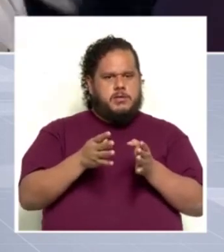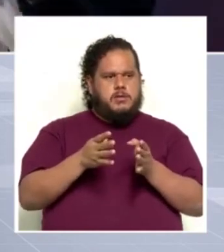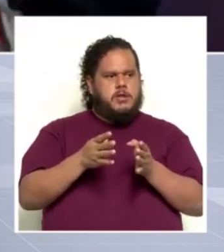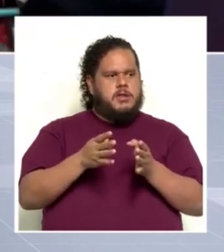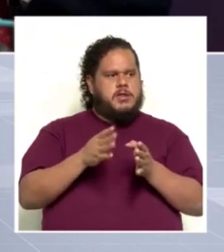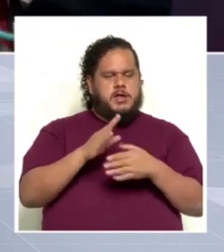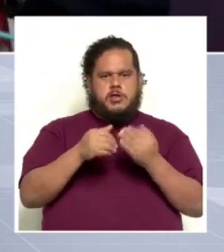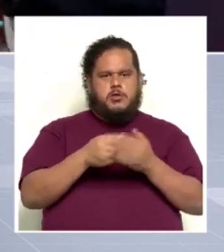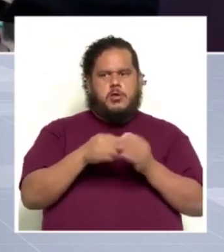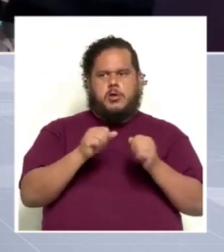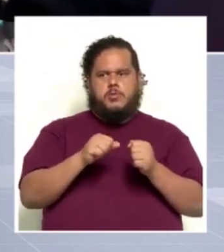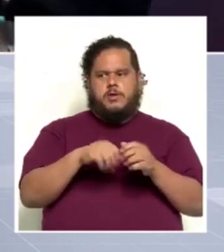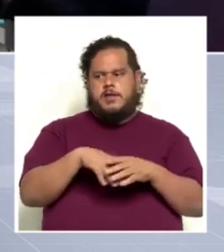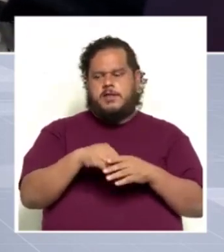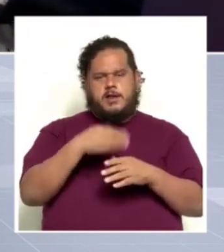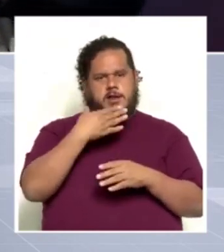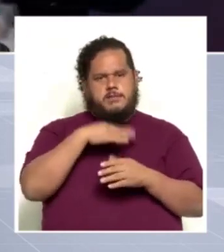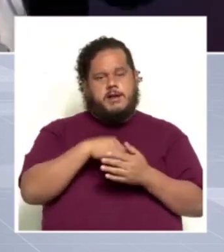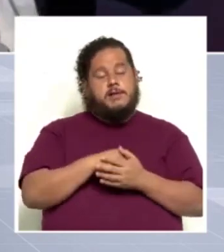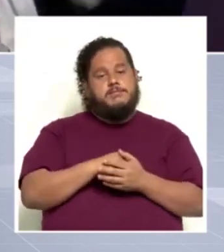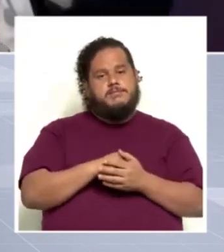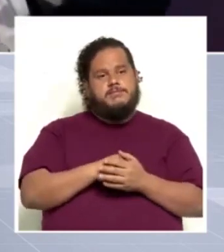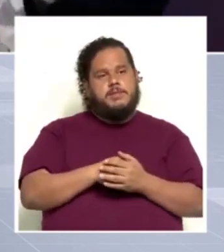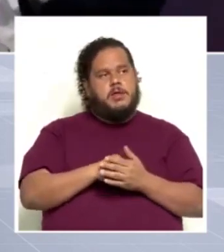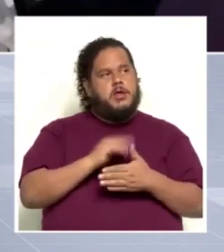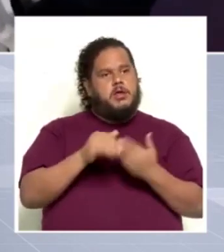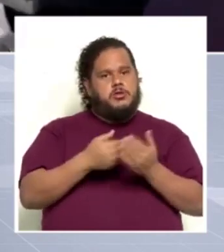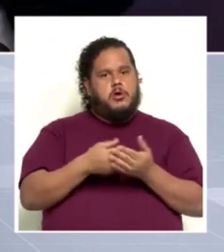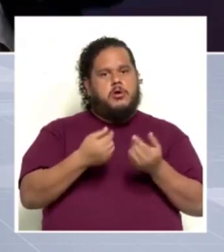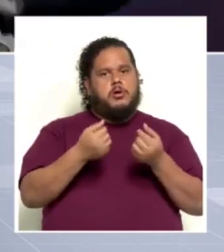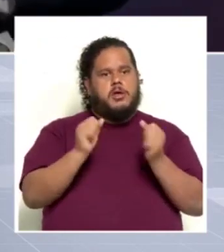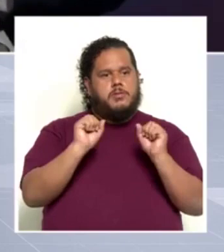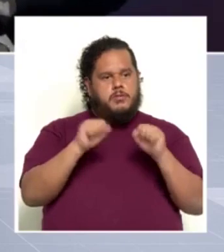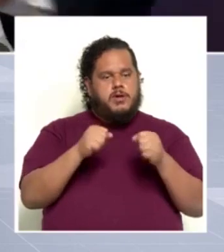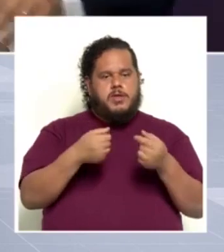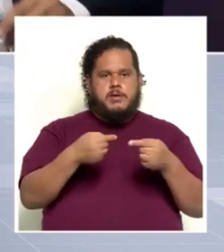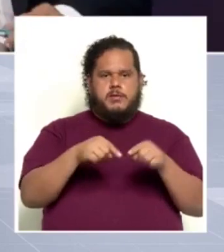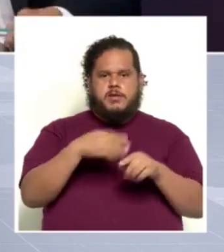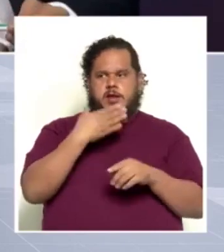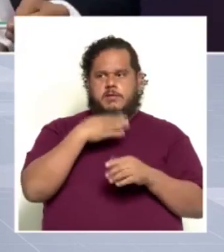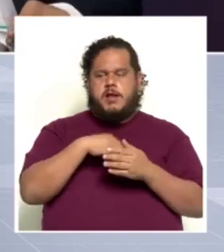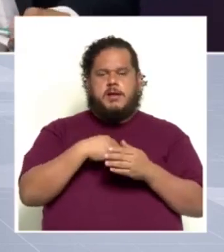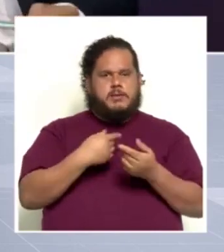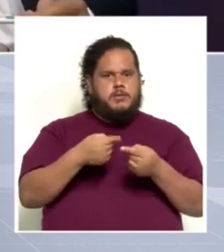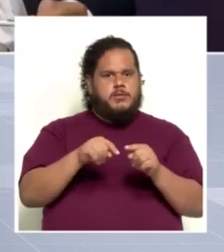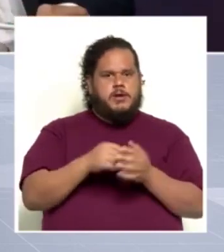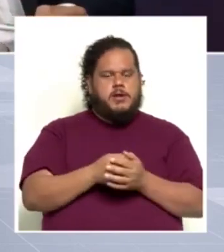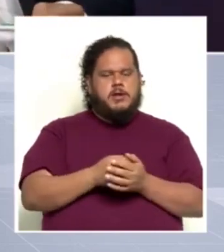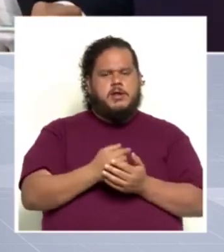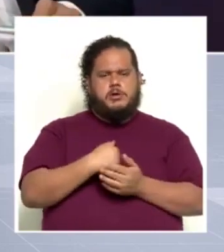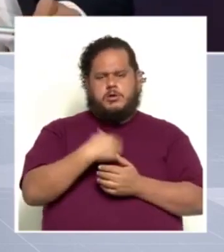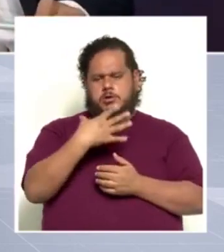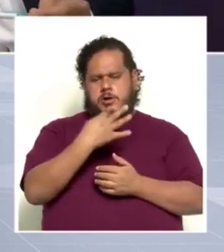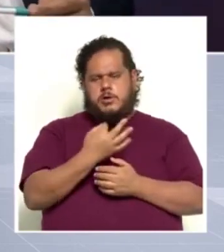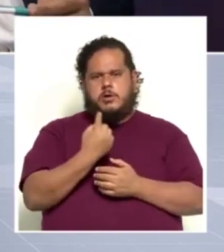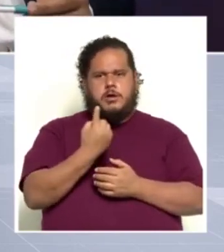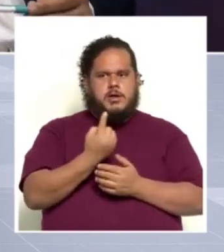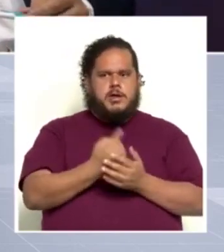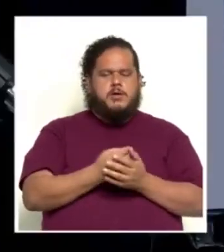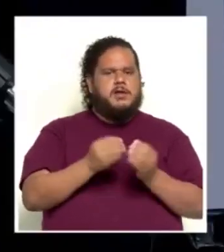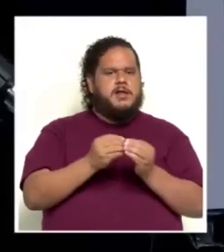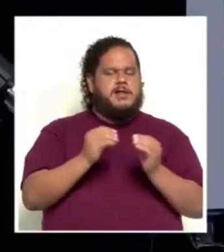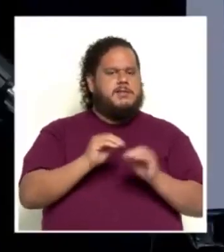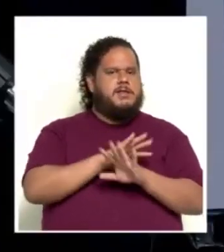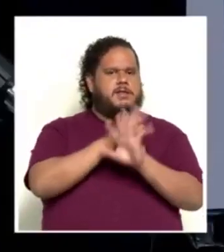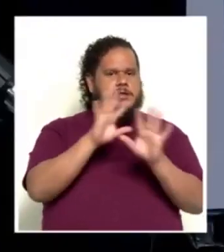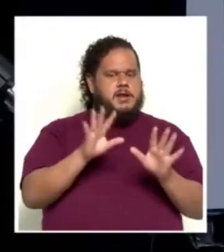mal. Claro, es como la ley de Murphy. Todo lo que puede ocurrir mal, ocurrirá. Yo creo que una de las más